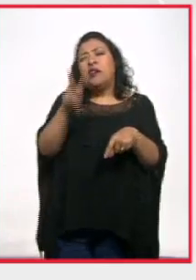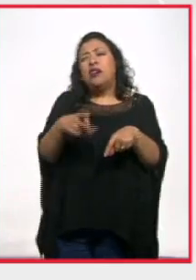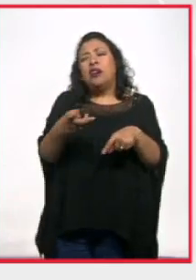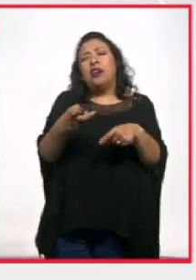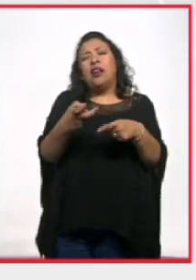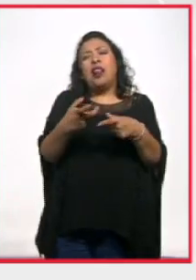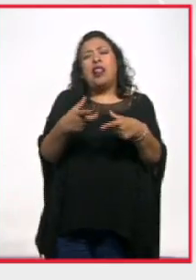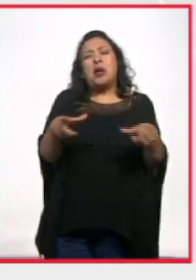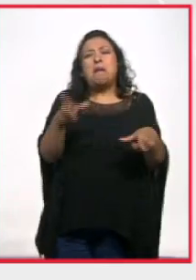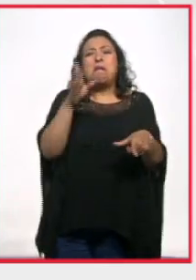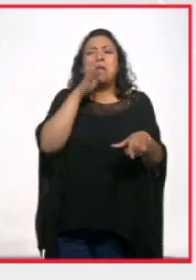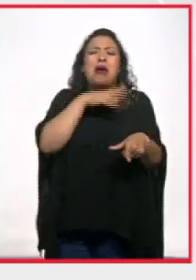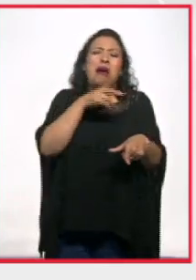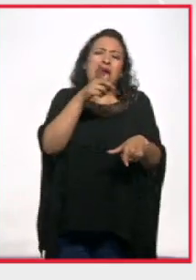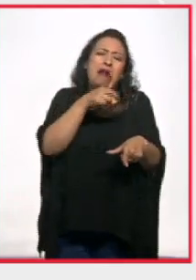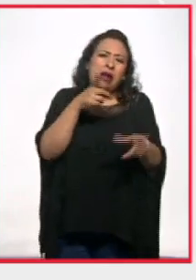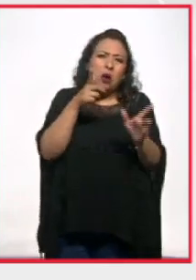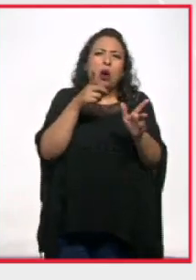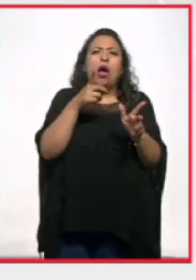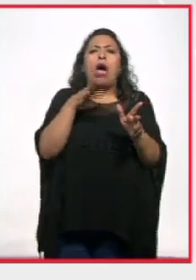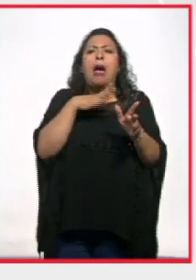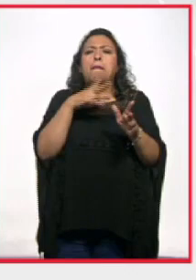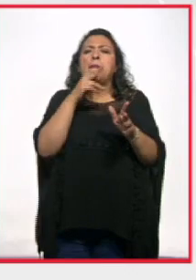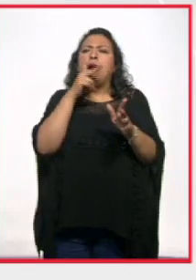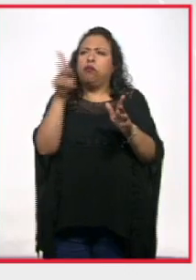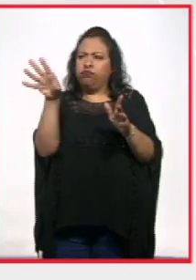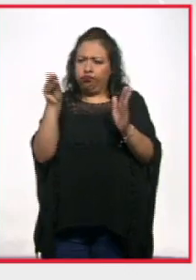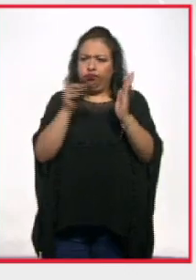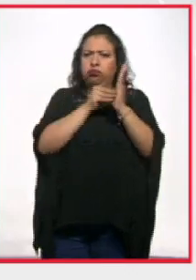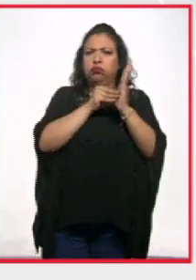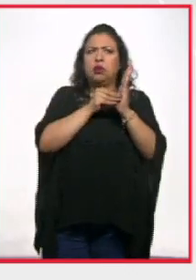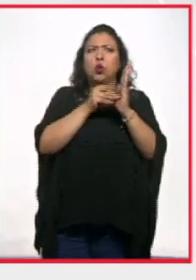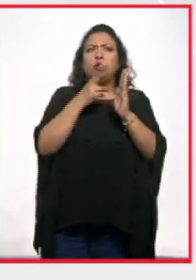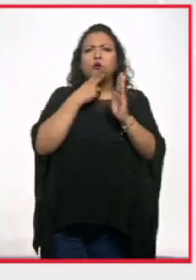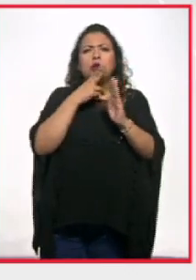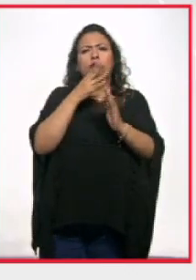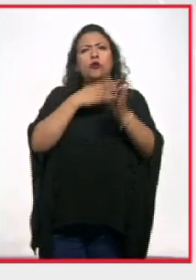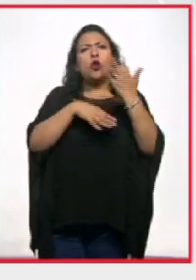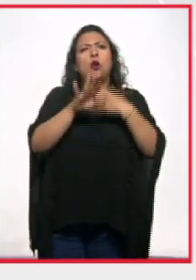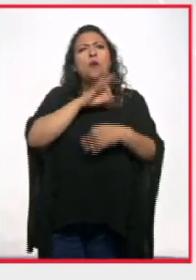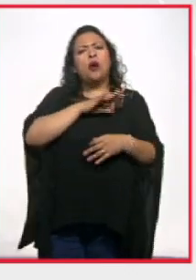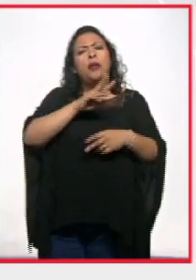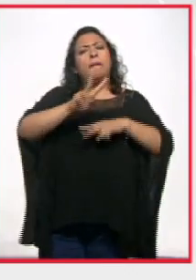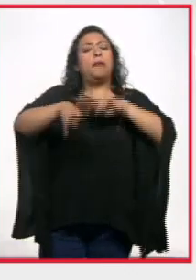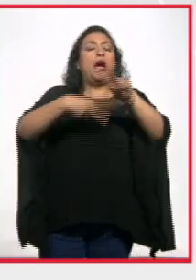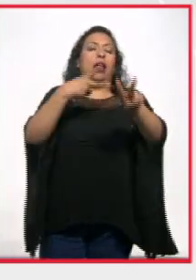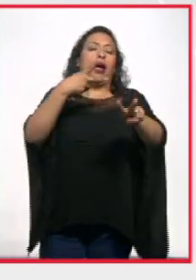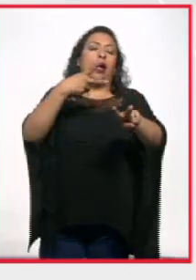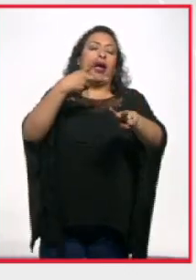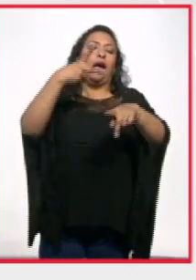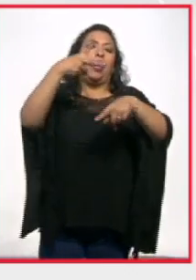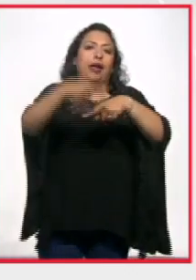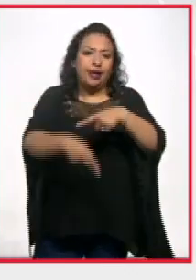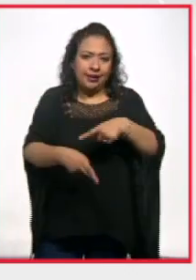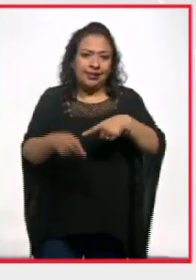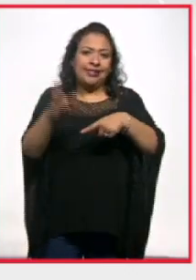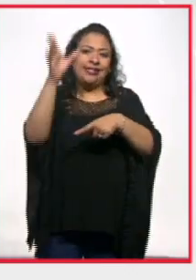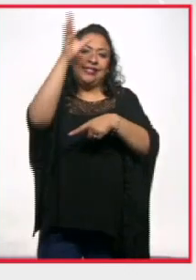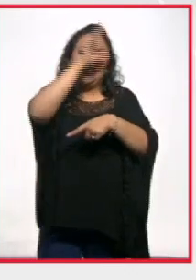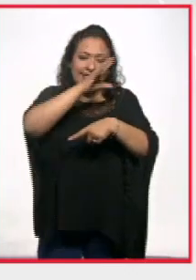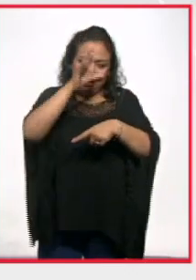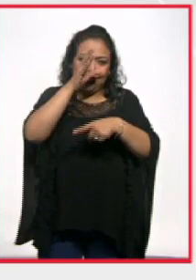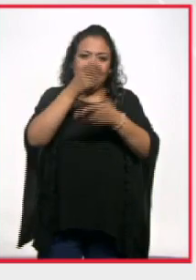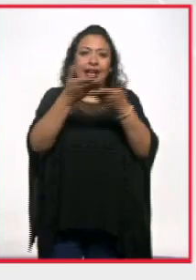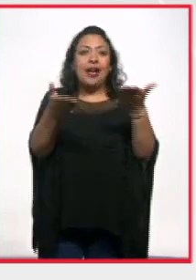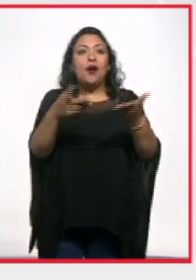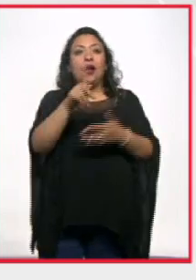bueno, están esas palabras y cada una tiene su momento, su lugar. Y si esté bien justificada, todos se pueden ir a continuación al segmento de ciencia con Karen